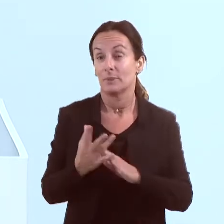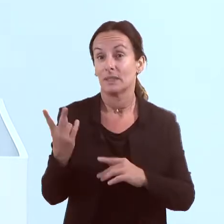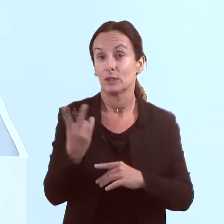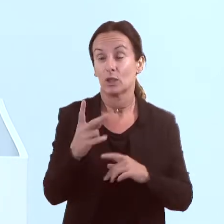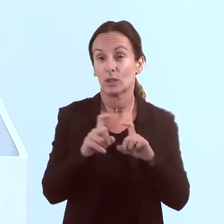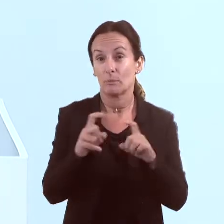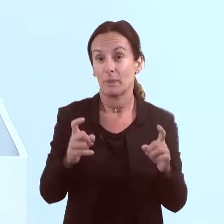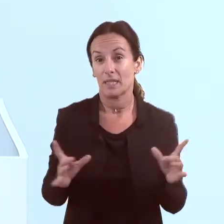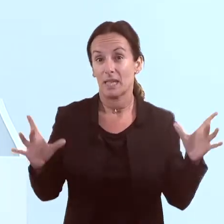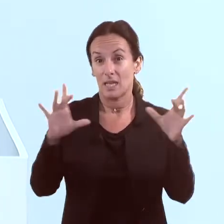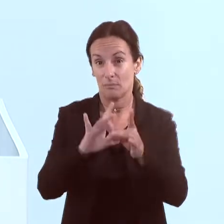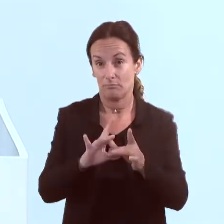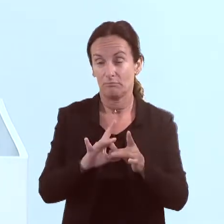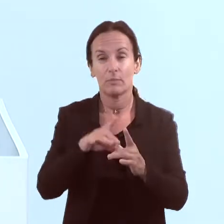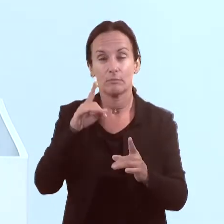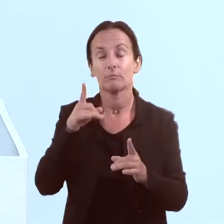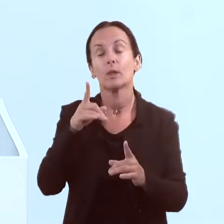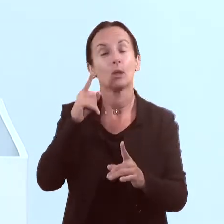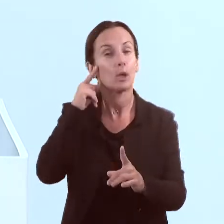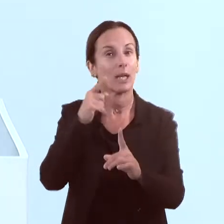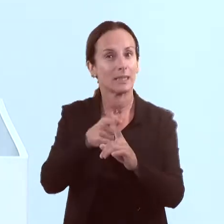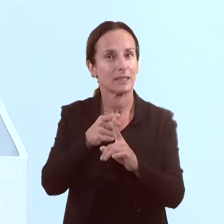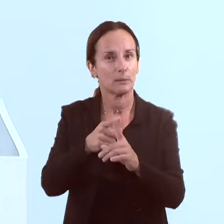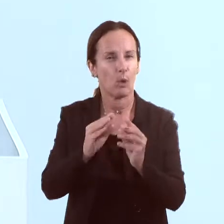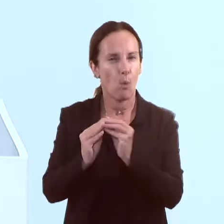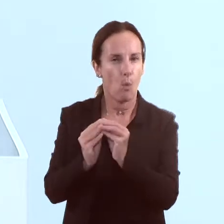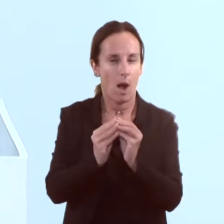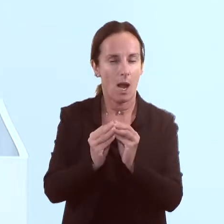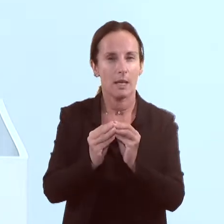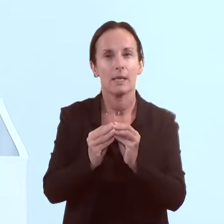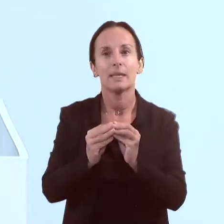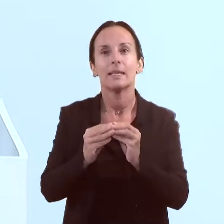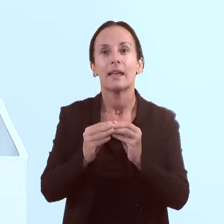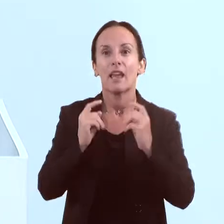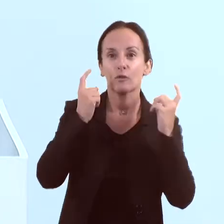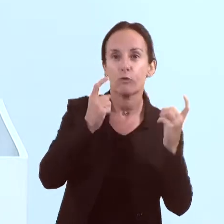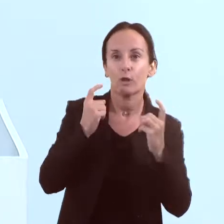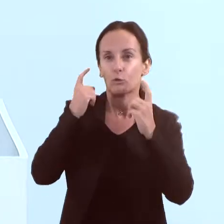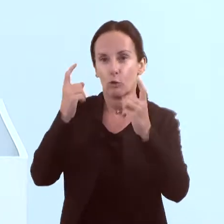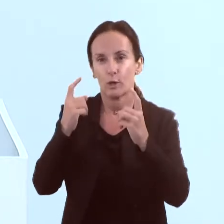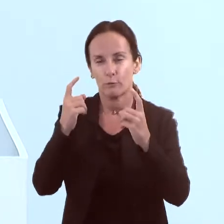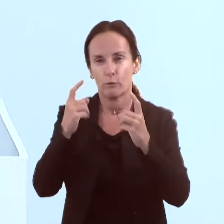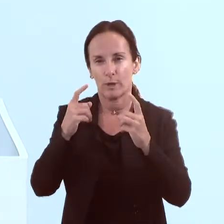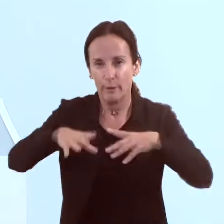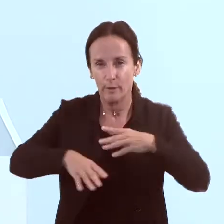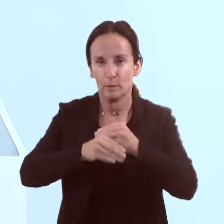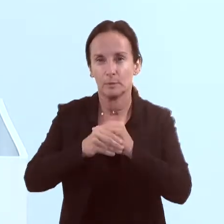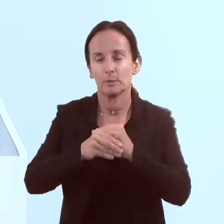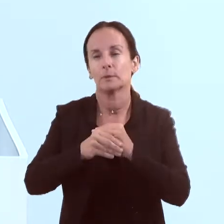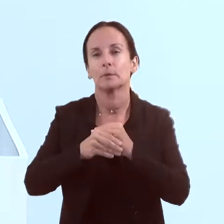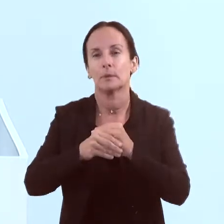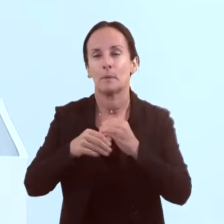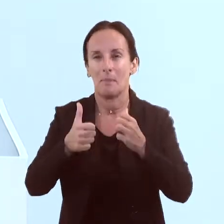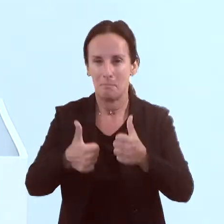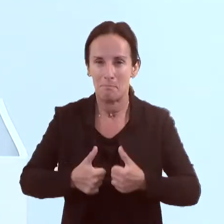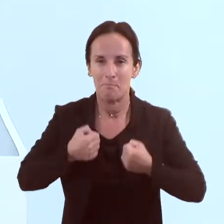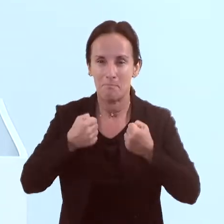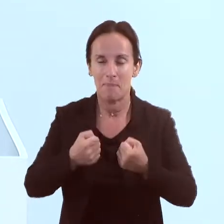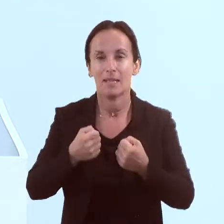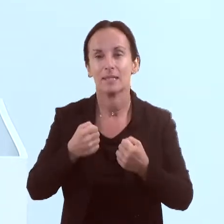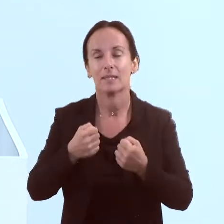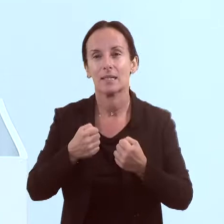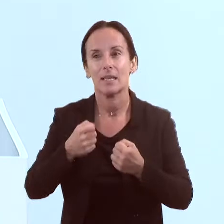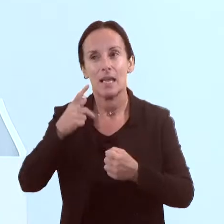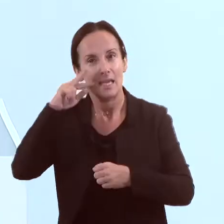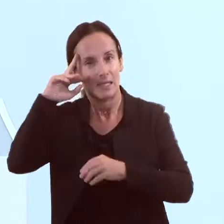con este objetivo común, también para aunar esfuerzos, aunar el objetivo por el que trabajábamos las dos entidades, sumar la experiencia de